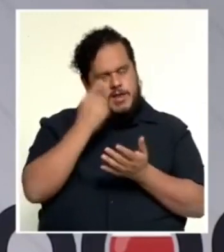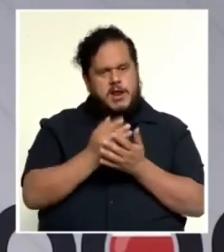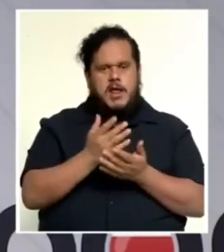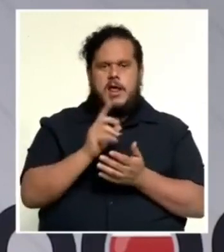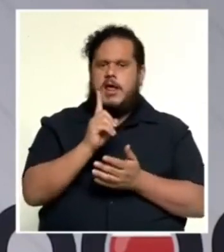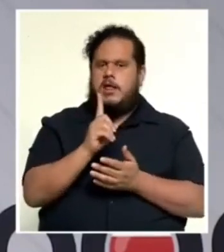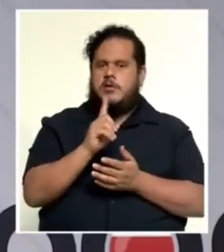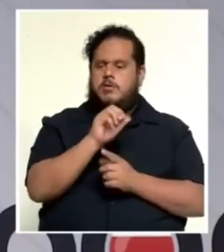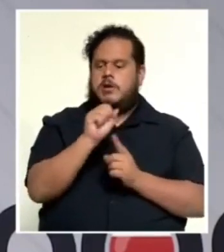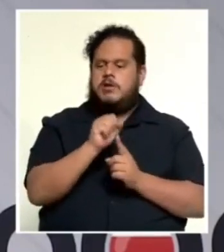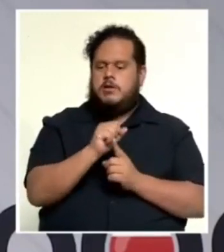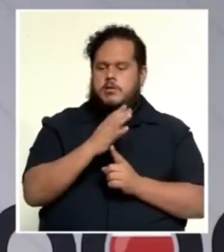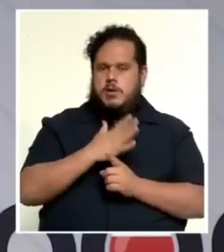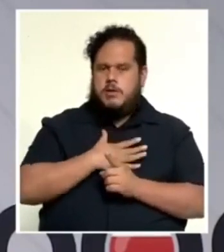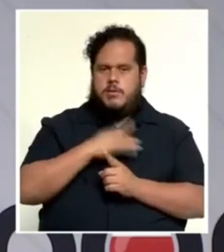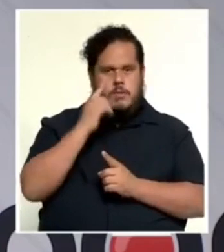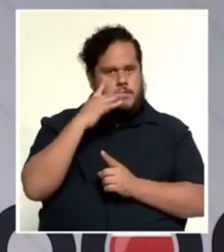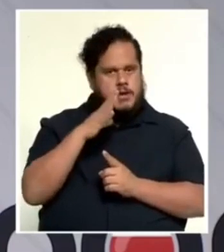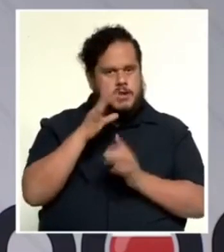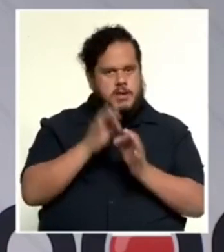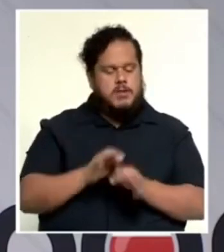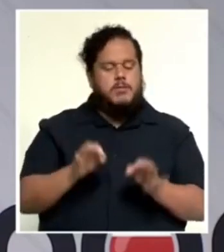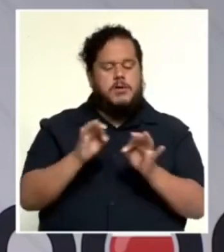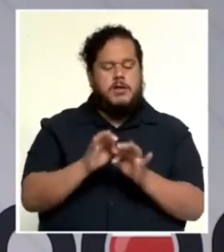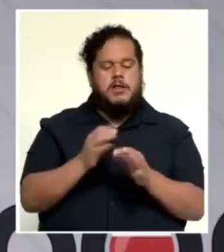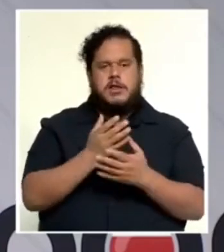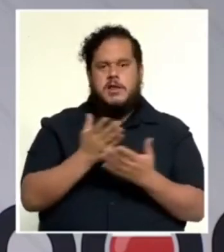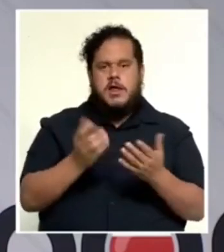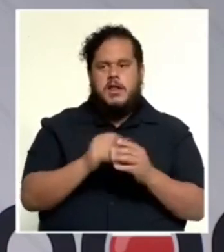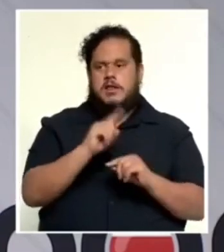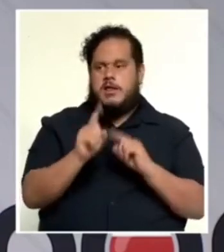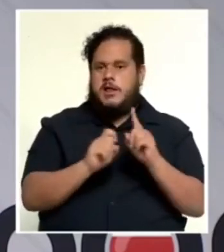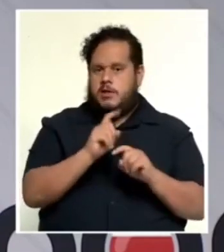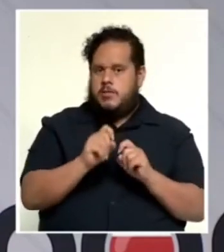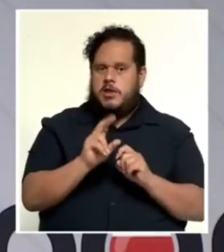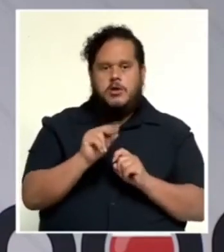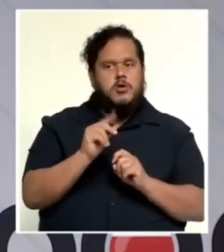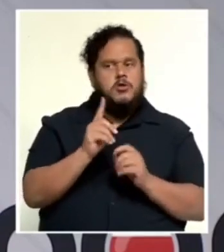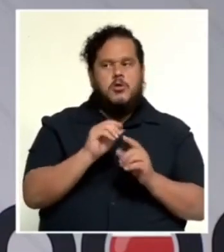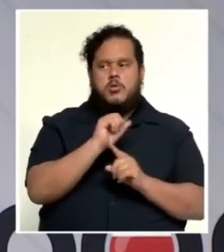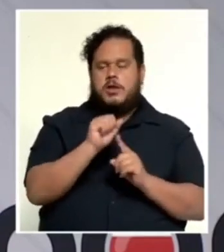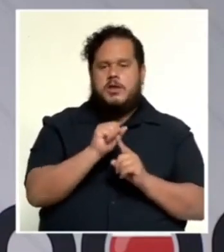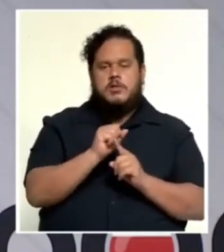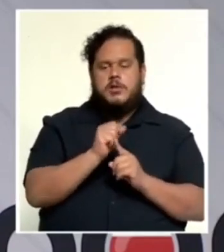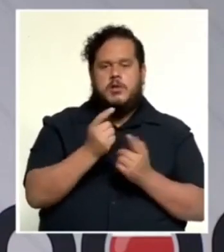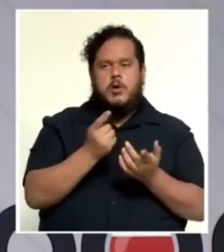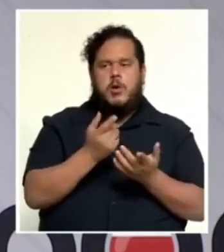me parece es importante hacer el hincapié, y es que las encuestas no son un elemento predictivo.